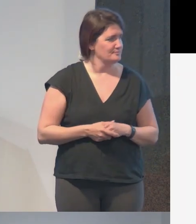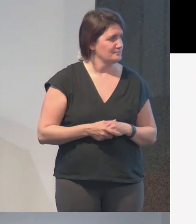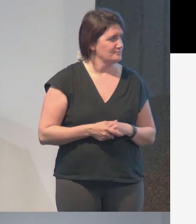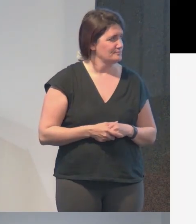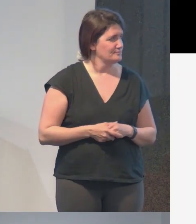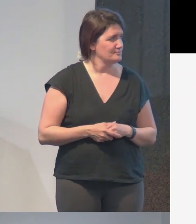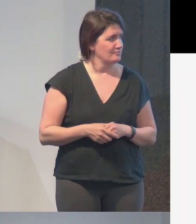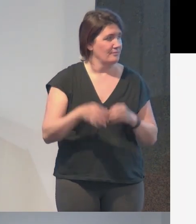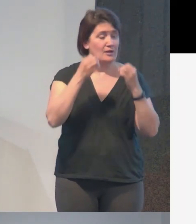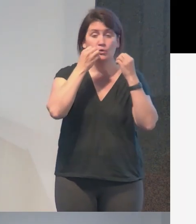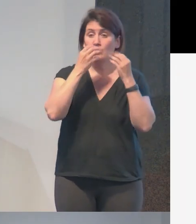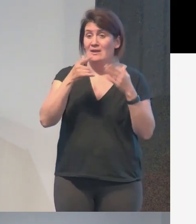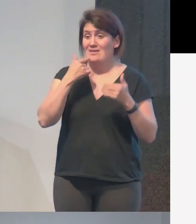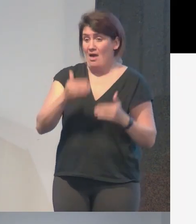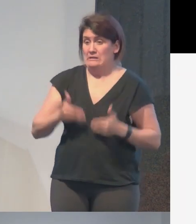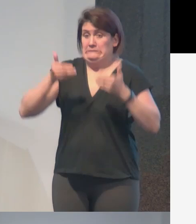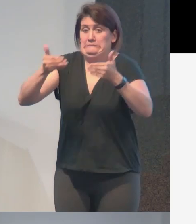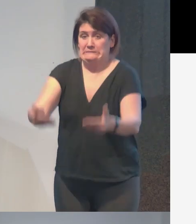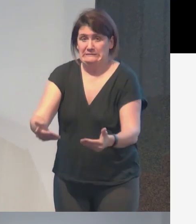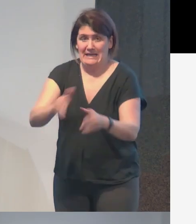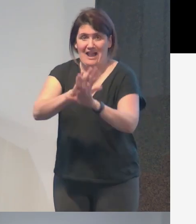Muy bien, voy a saltar al final.